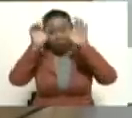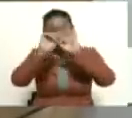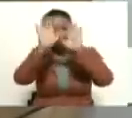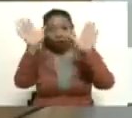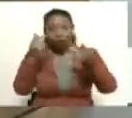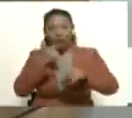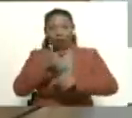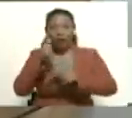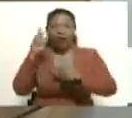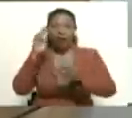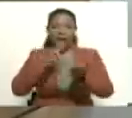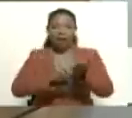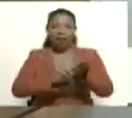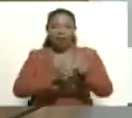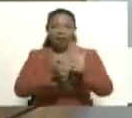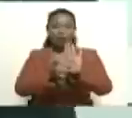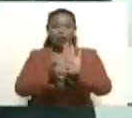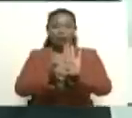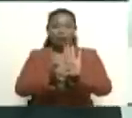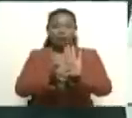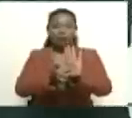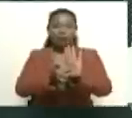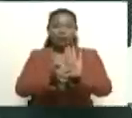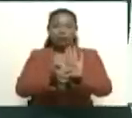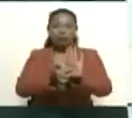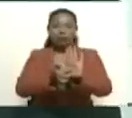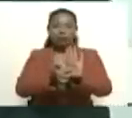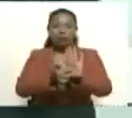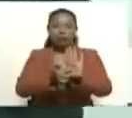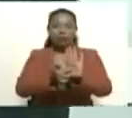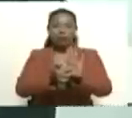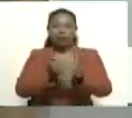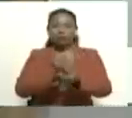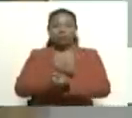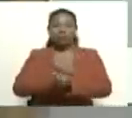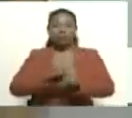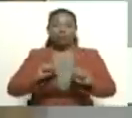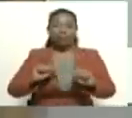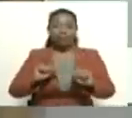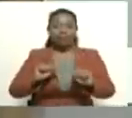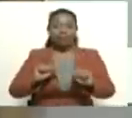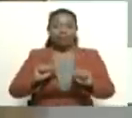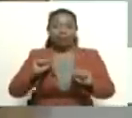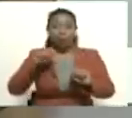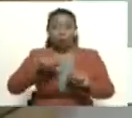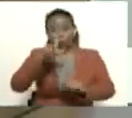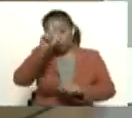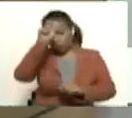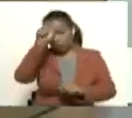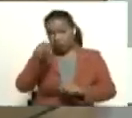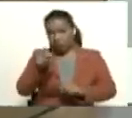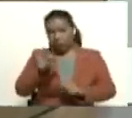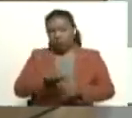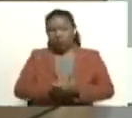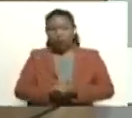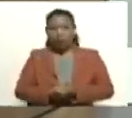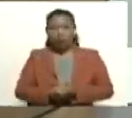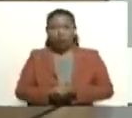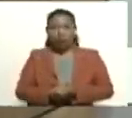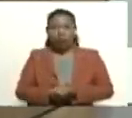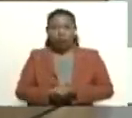barbaridad. Es posible, Luis Vicente, que no lo reivindique hoy. Pero